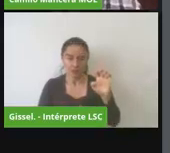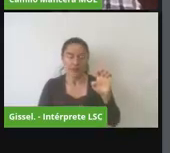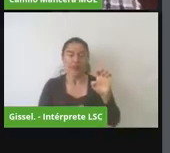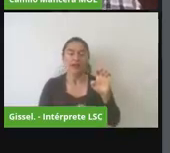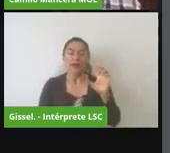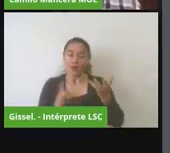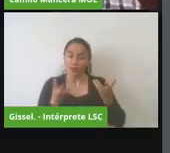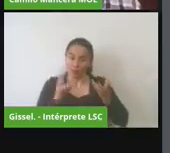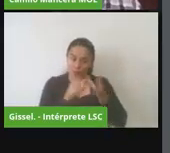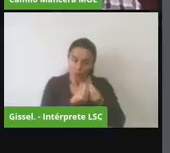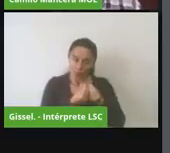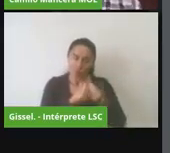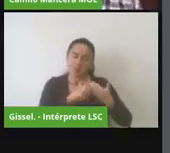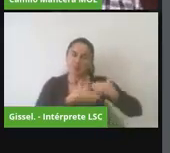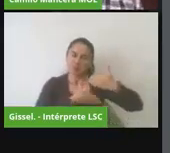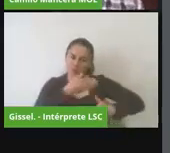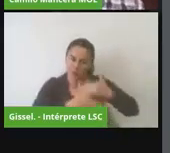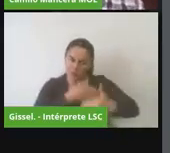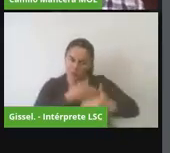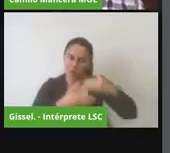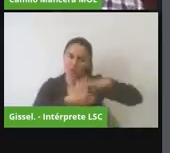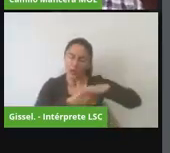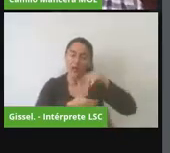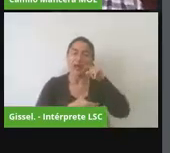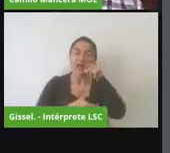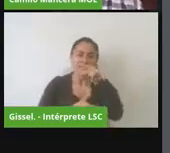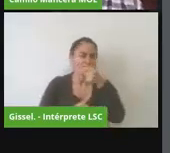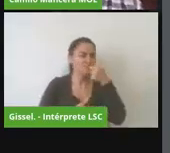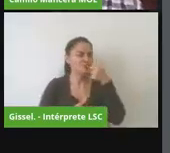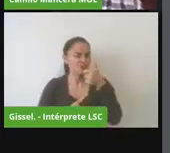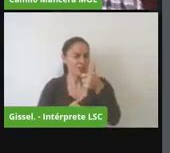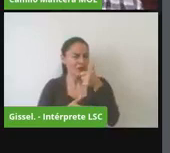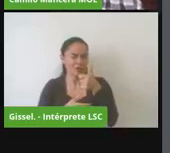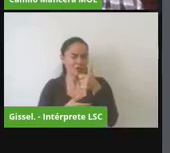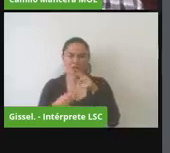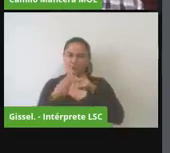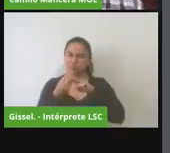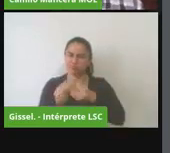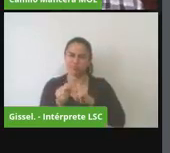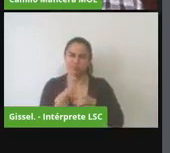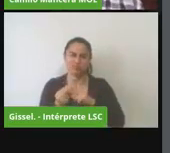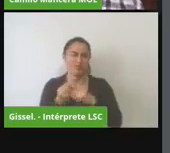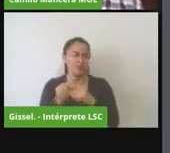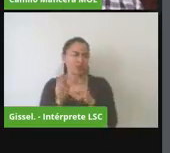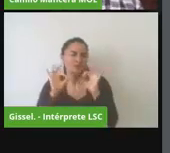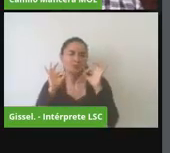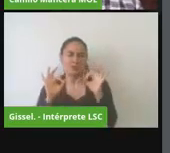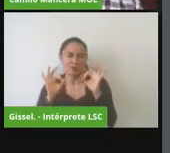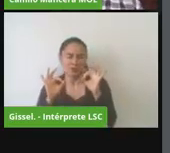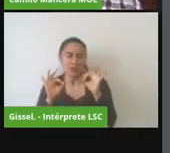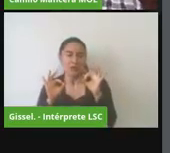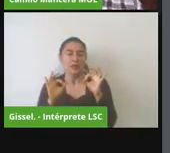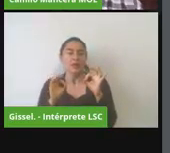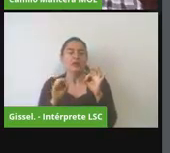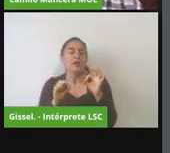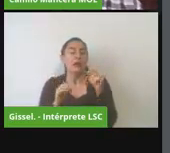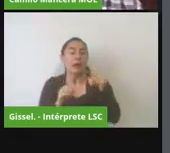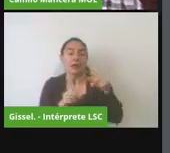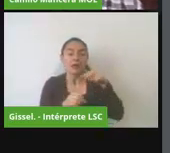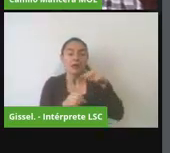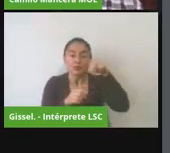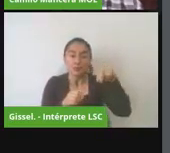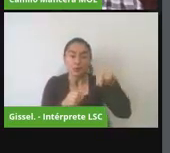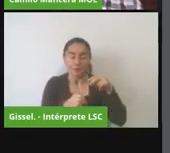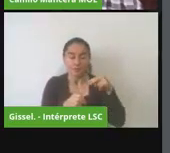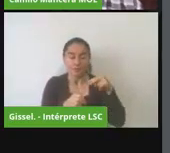convertido en algo esencial para las autoridades pero sobre todo para la ciudadanía poder comunicarse y reportar